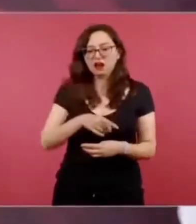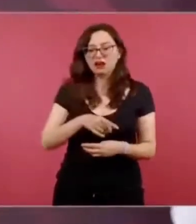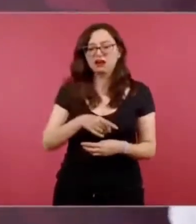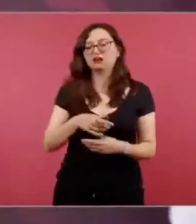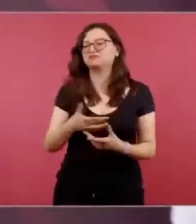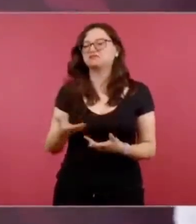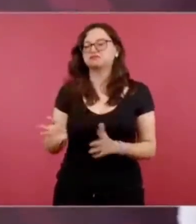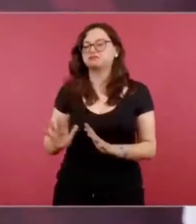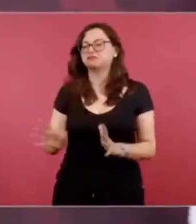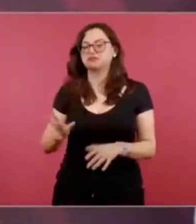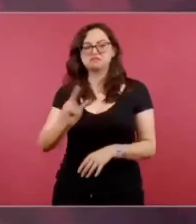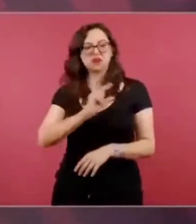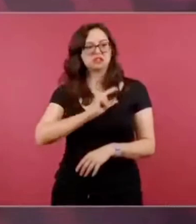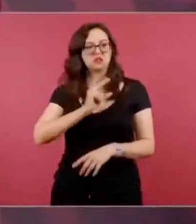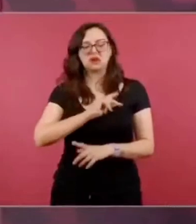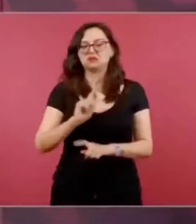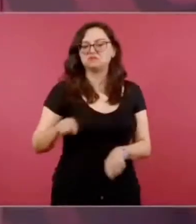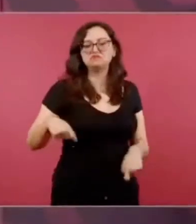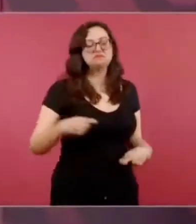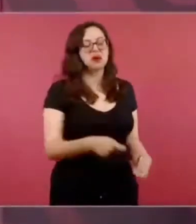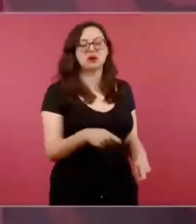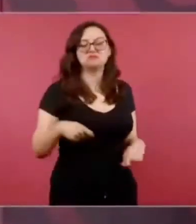se privatizara todo,